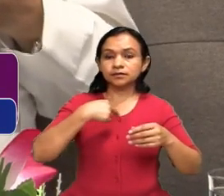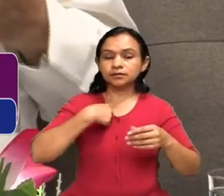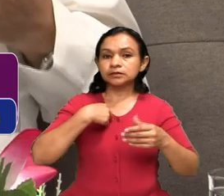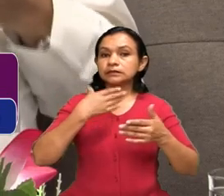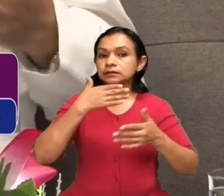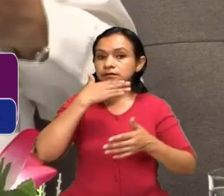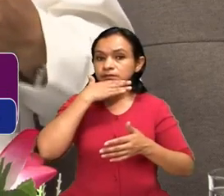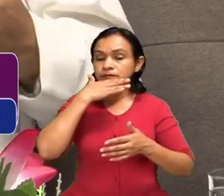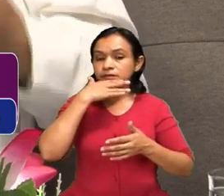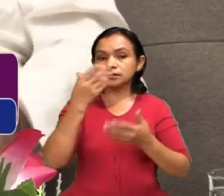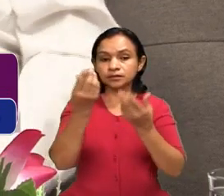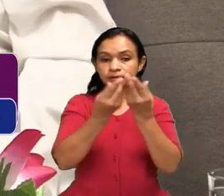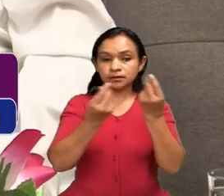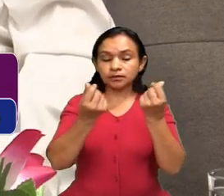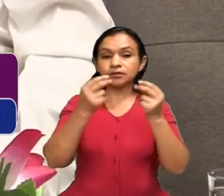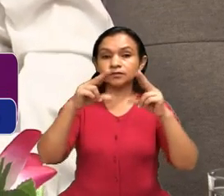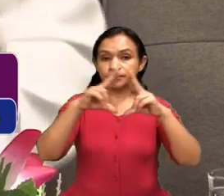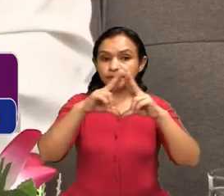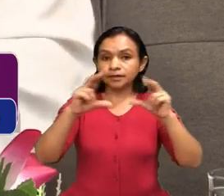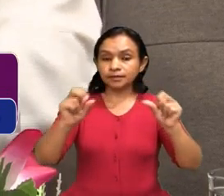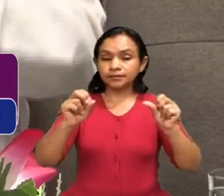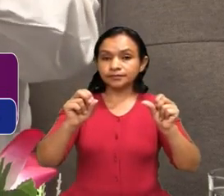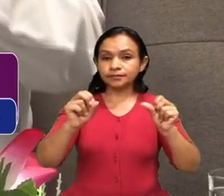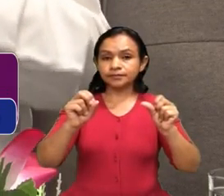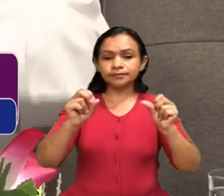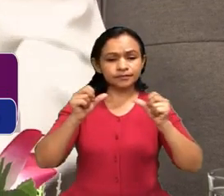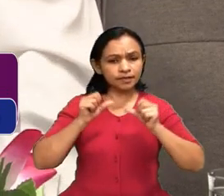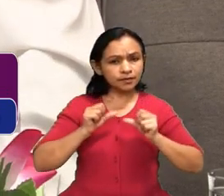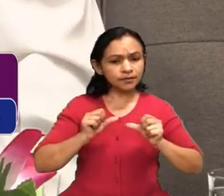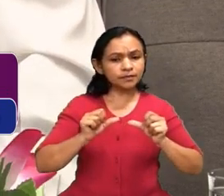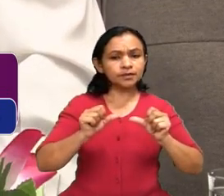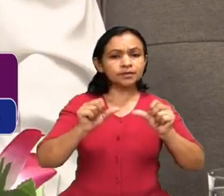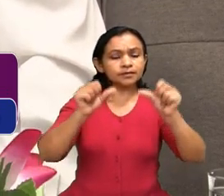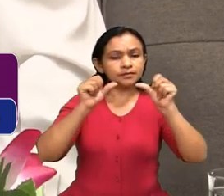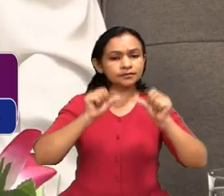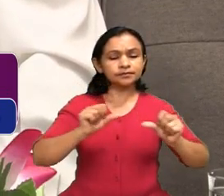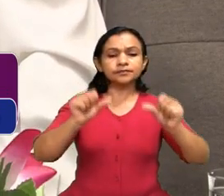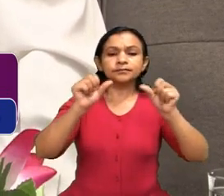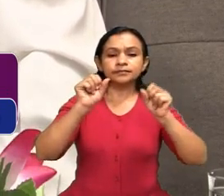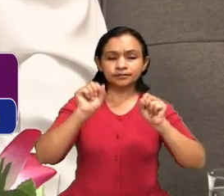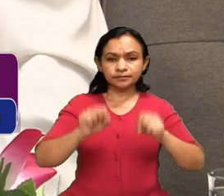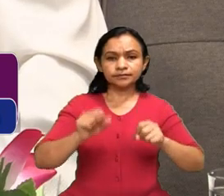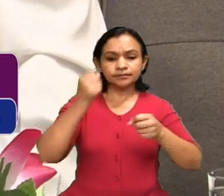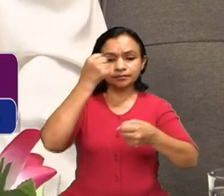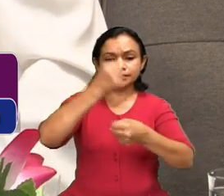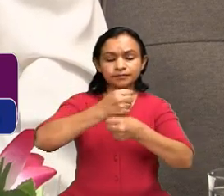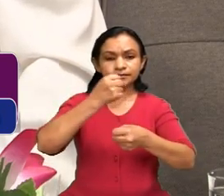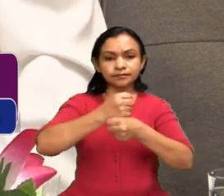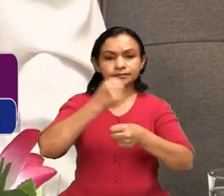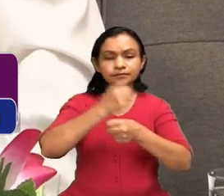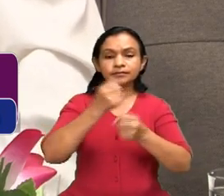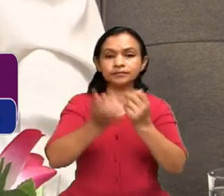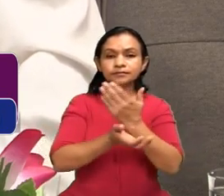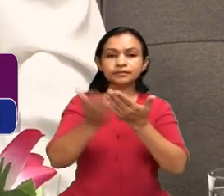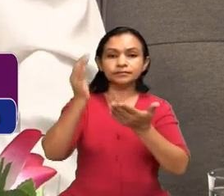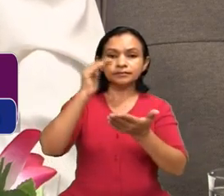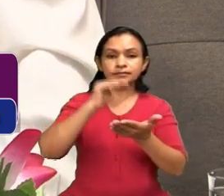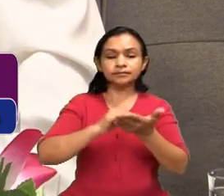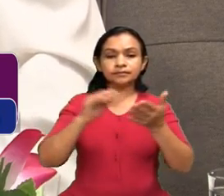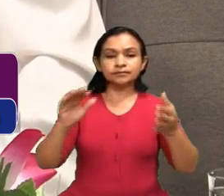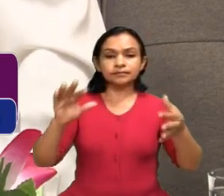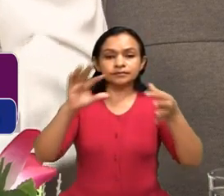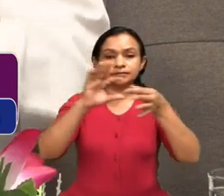que nos golpea en nuestra economía nacional, pero que vamos saliendo adelante, vamos caminando, vamos trabajando de nuevo de la mano